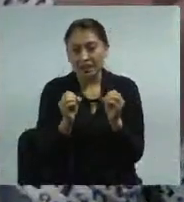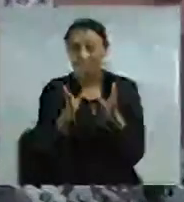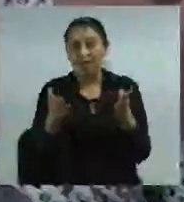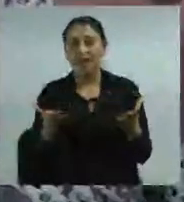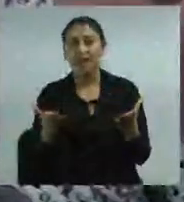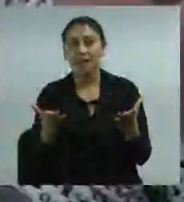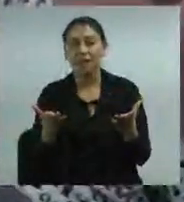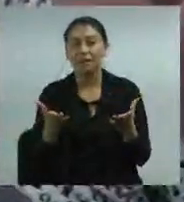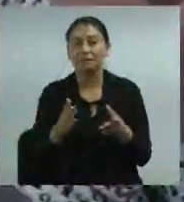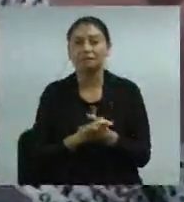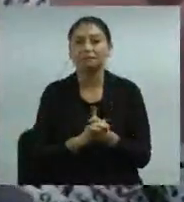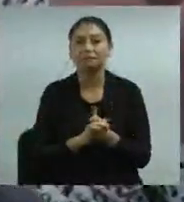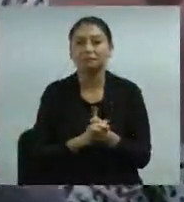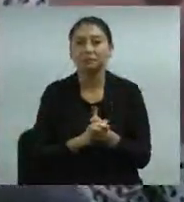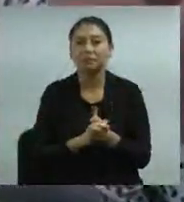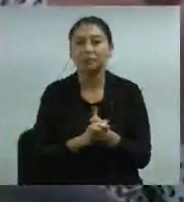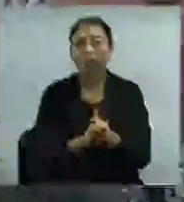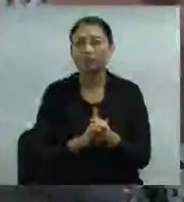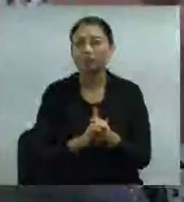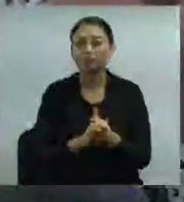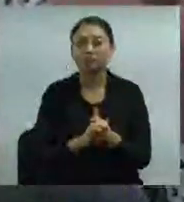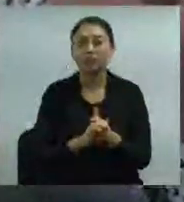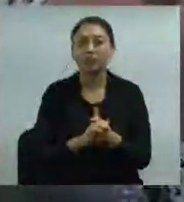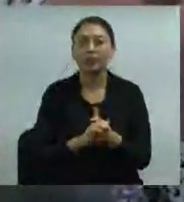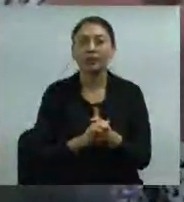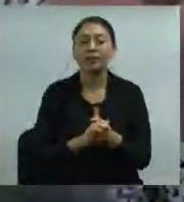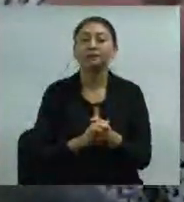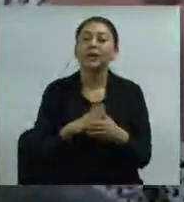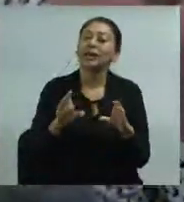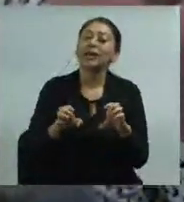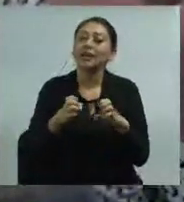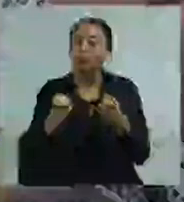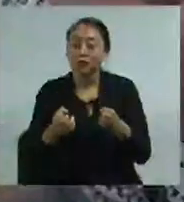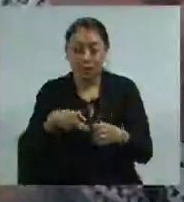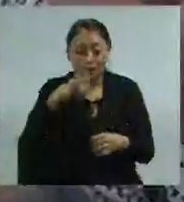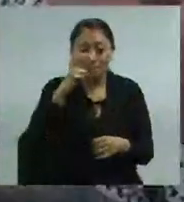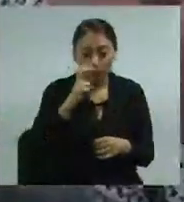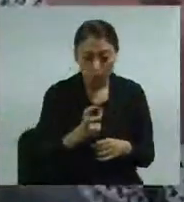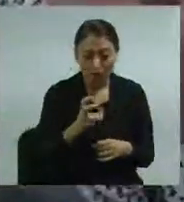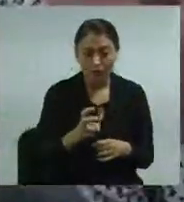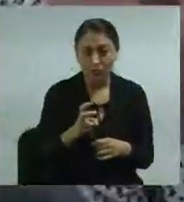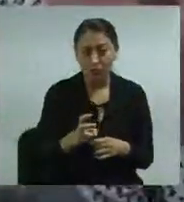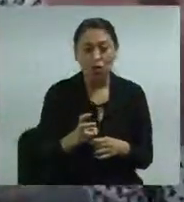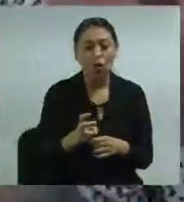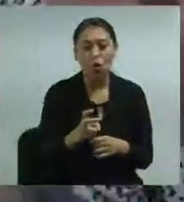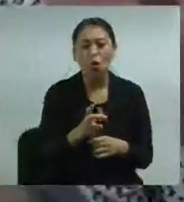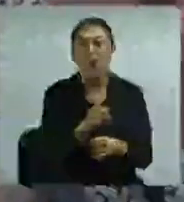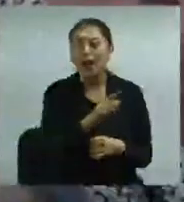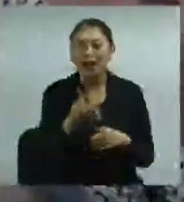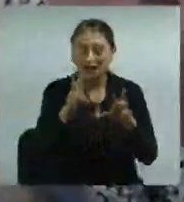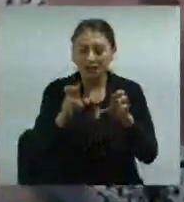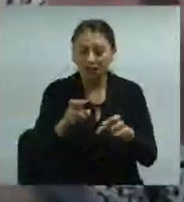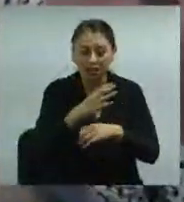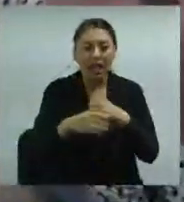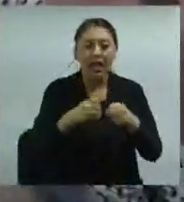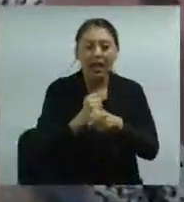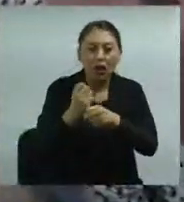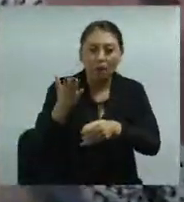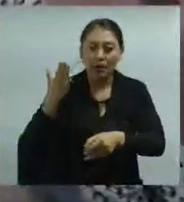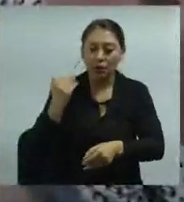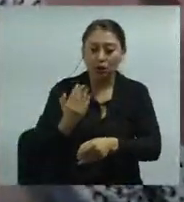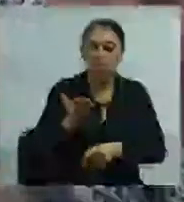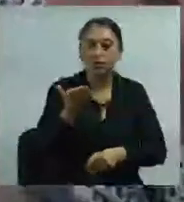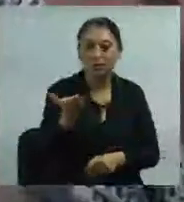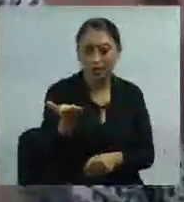los días que tiene que pagárseles. Entonces, por eso ellos desde el año pasado